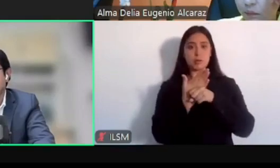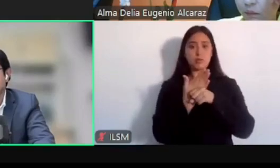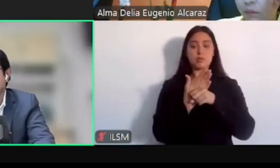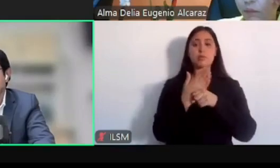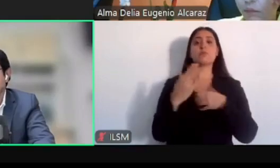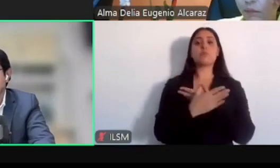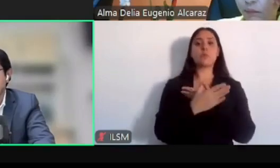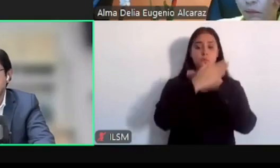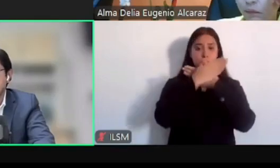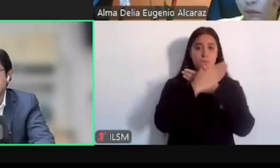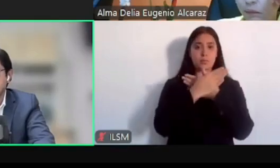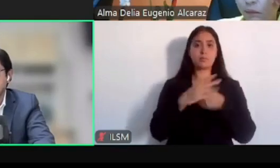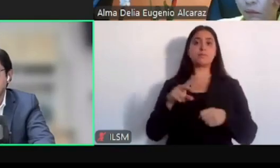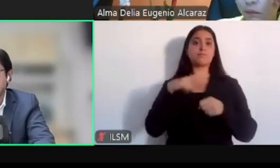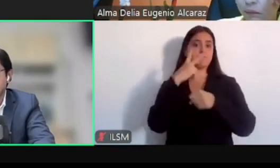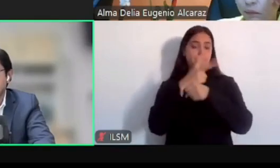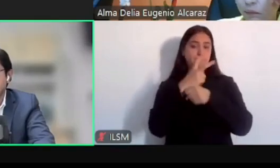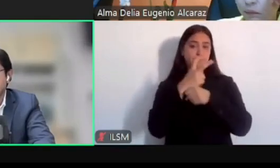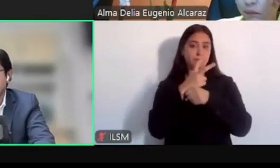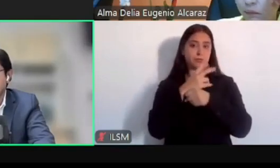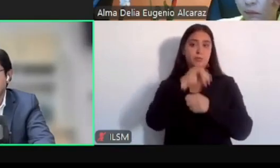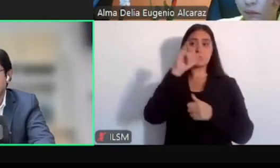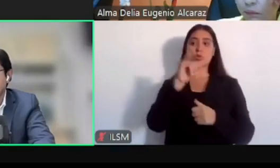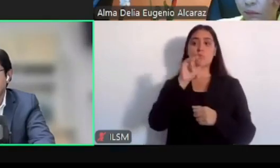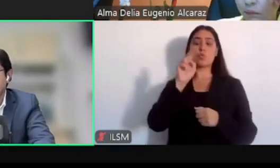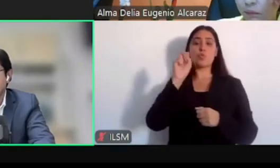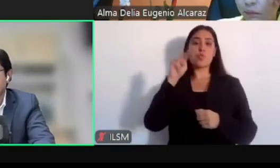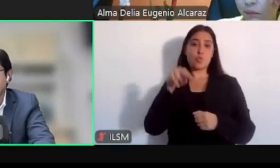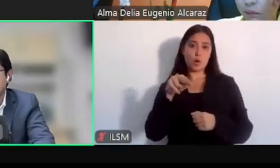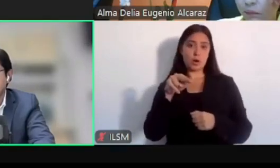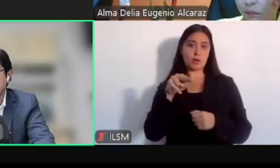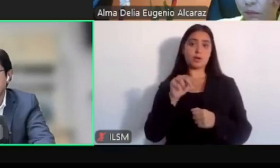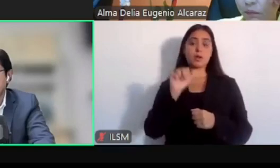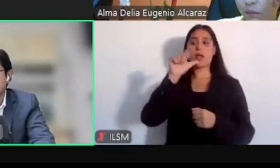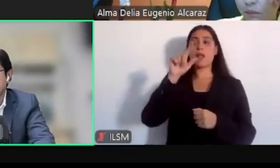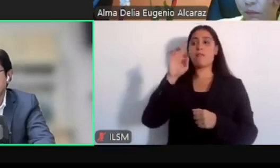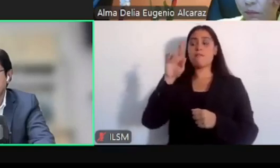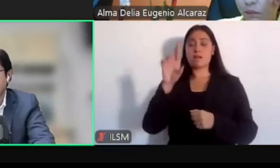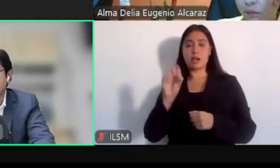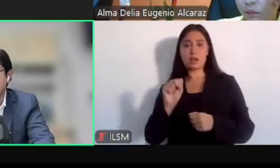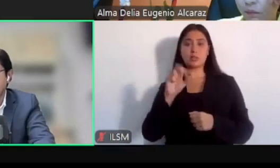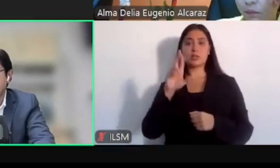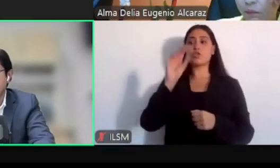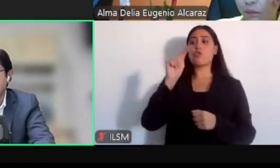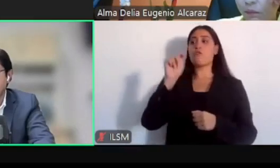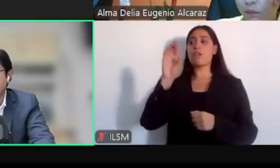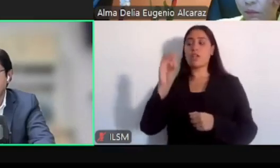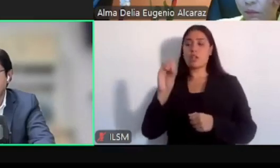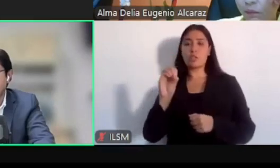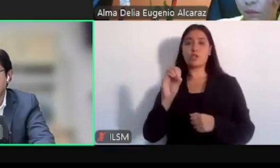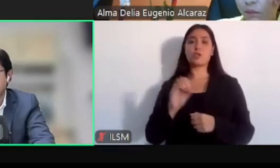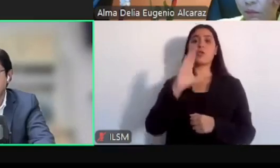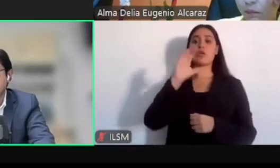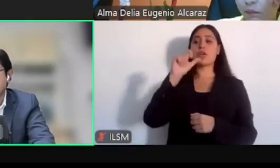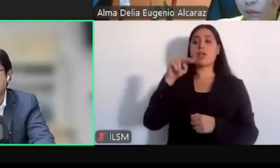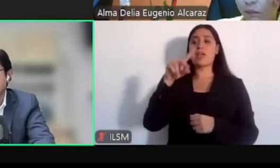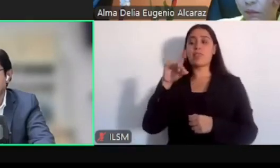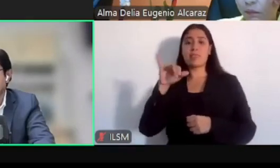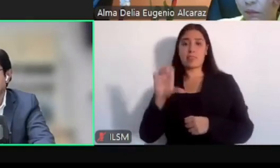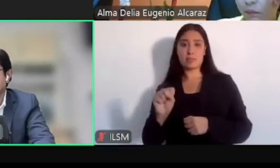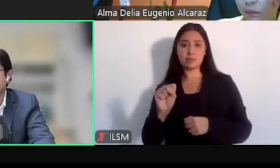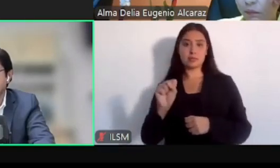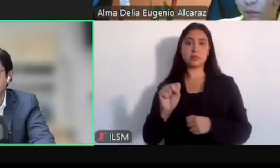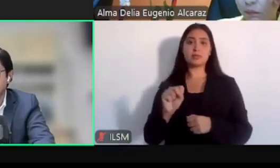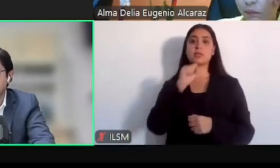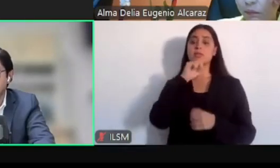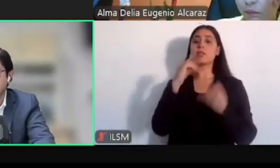ciudadano el siguiente asunto Juan venzo Villanueva aides Ramírez gonzaga Roberto baena Camarillo y candi salima salas del Valle la